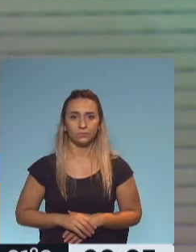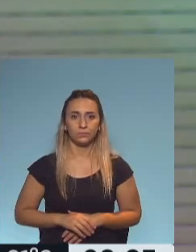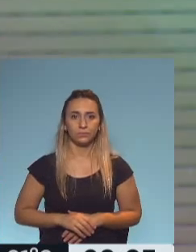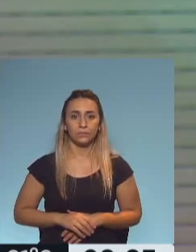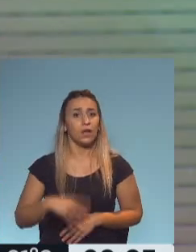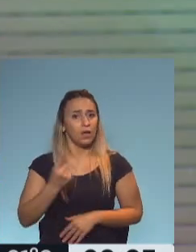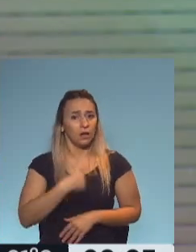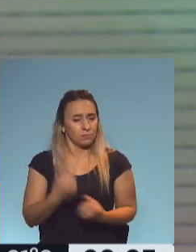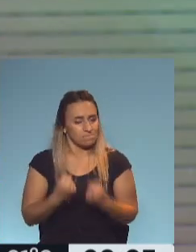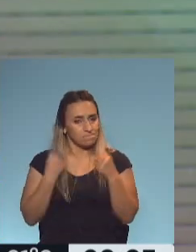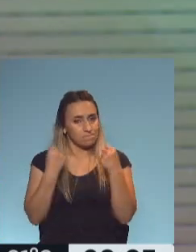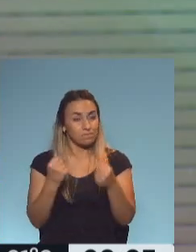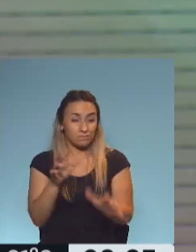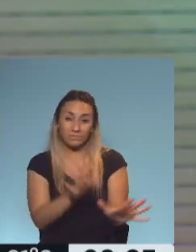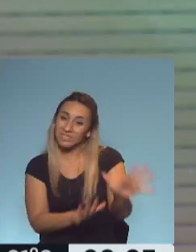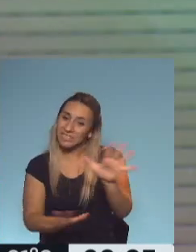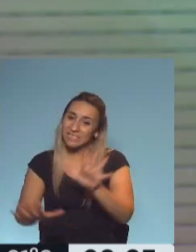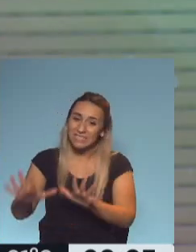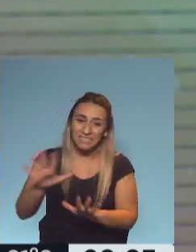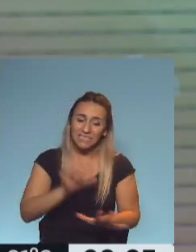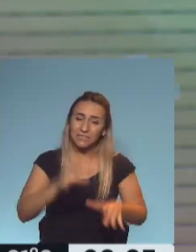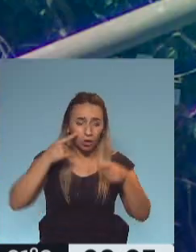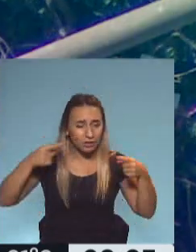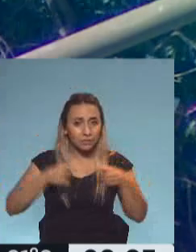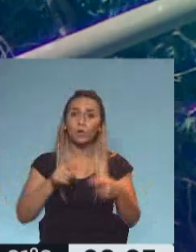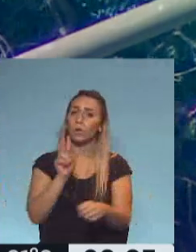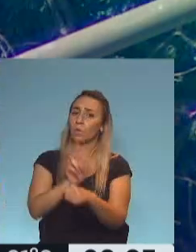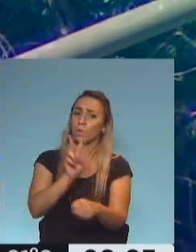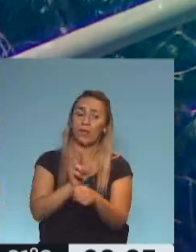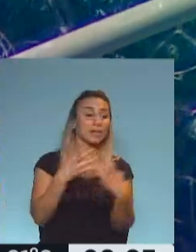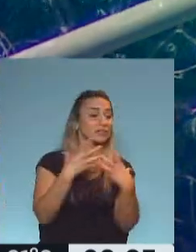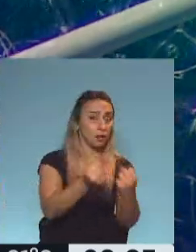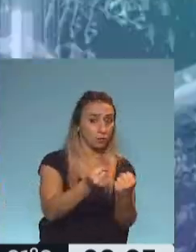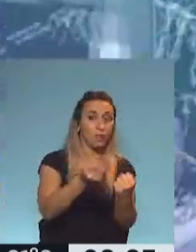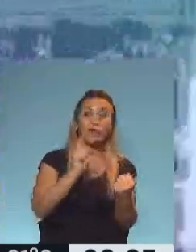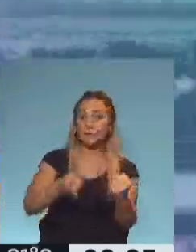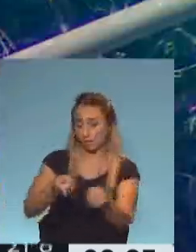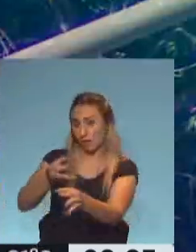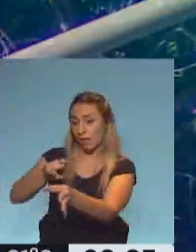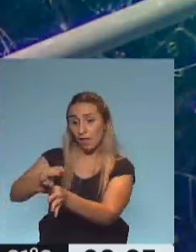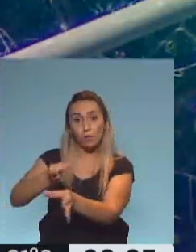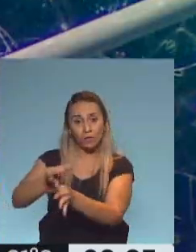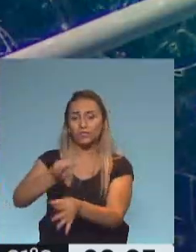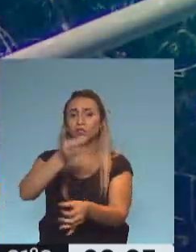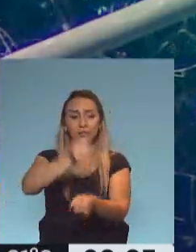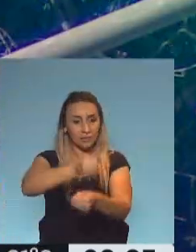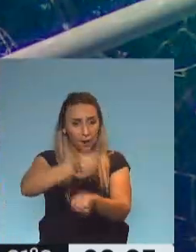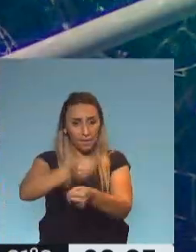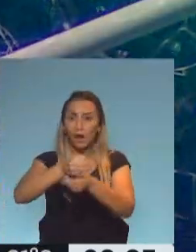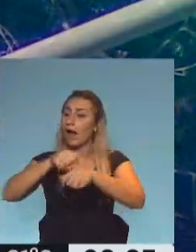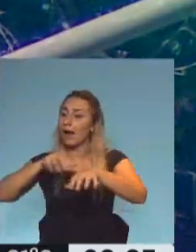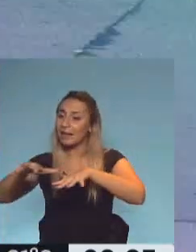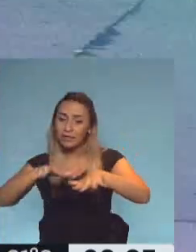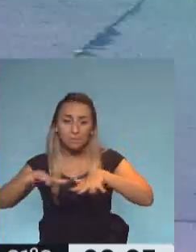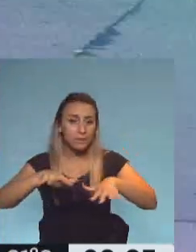Nosotros tenemos que hacer todo lo posible por cuidar la salud, pero también la educación, el trabajo y las actividades que